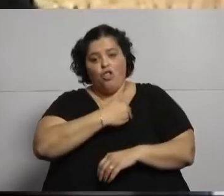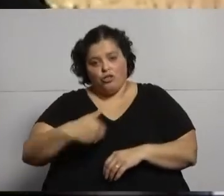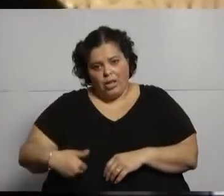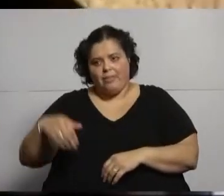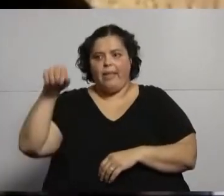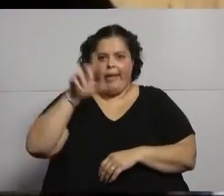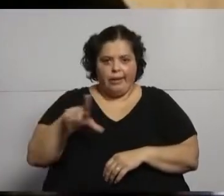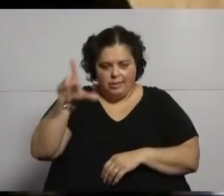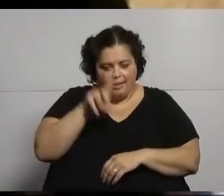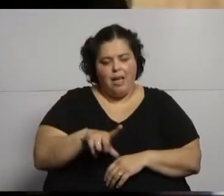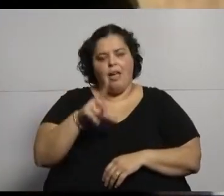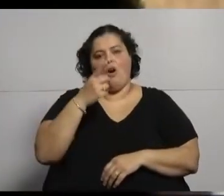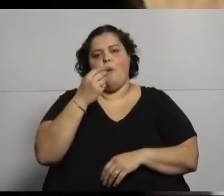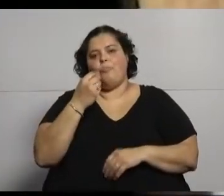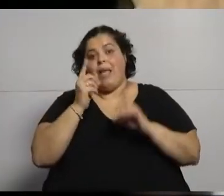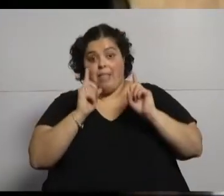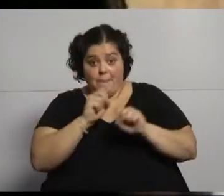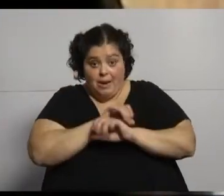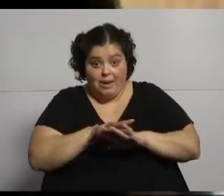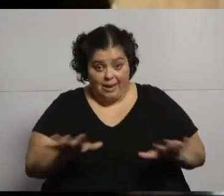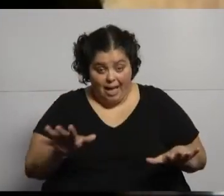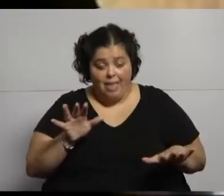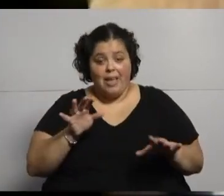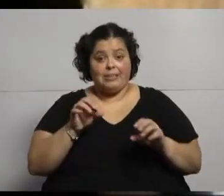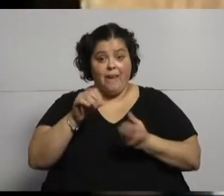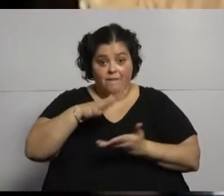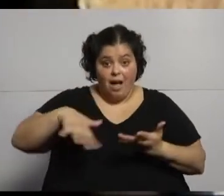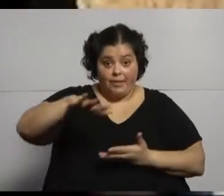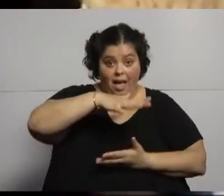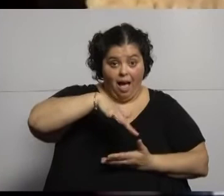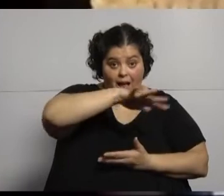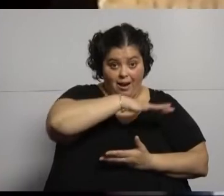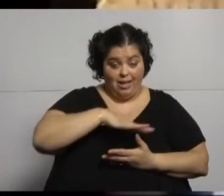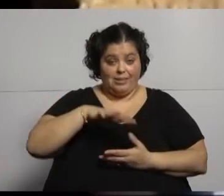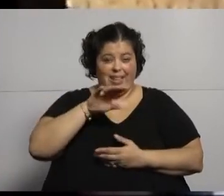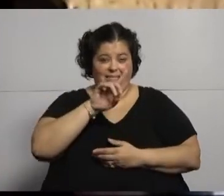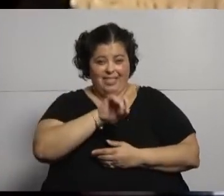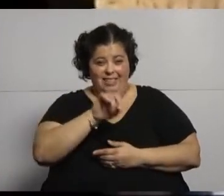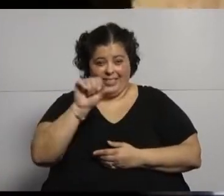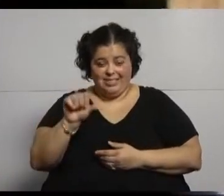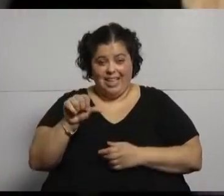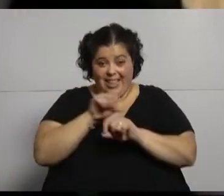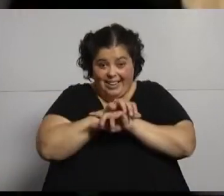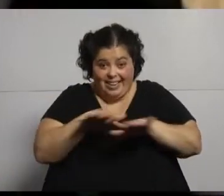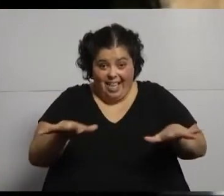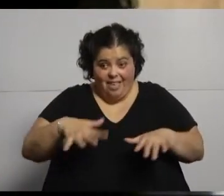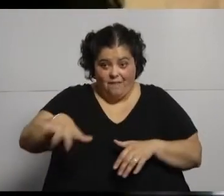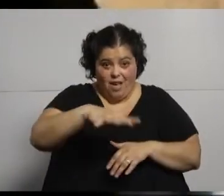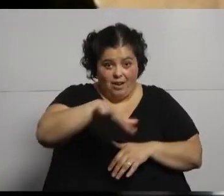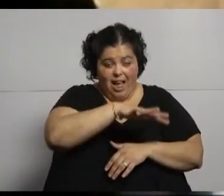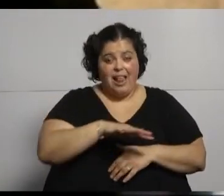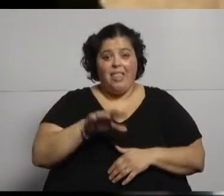liceo, con las redes barriales, con estas 16 redes barriales de los 32 barrios que estamos